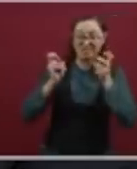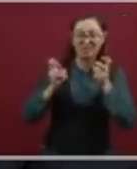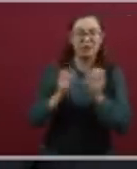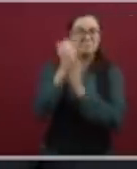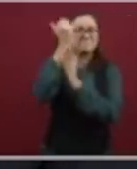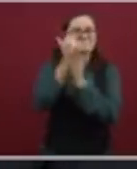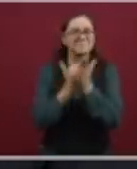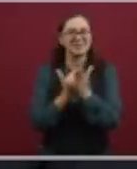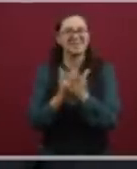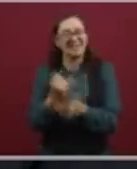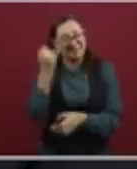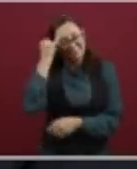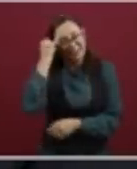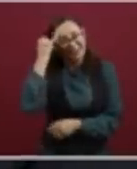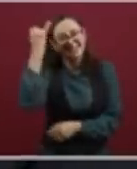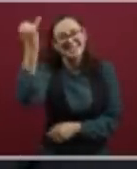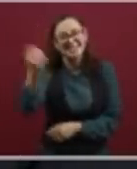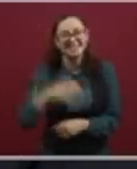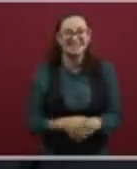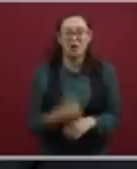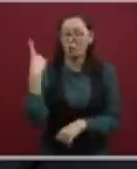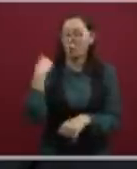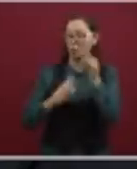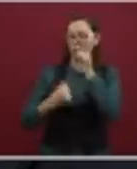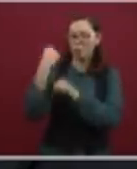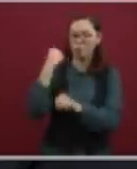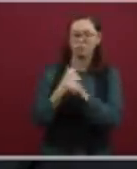bajar de 80 mil